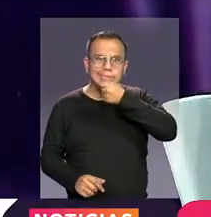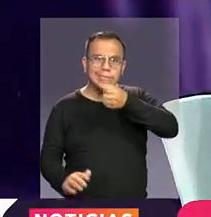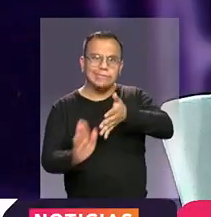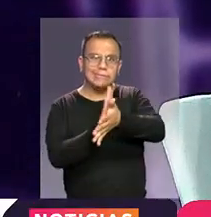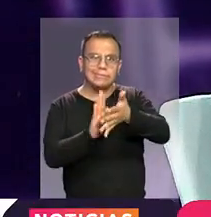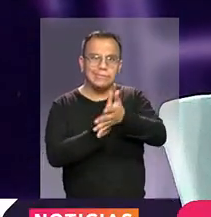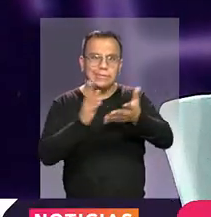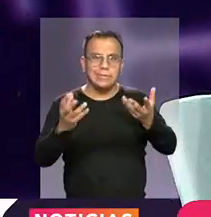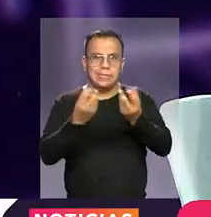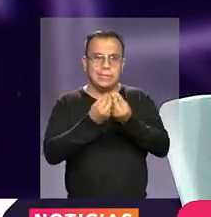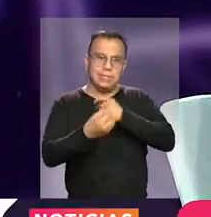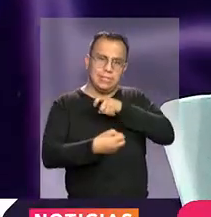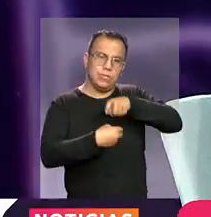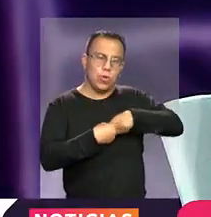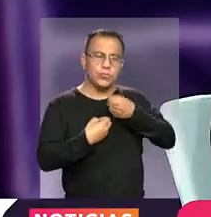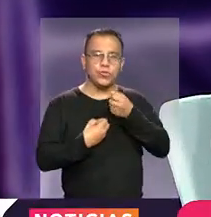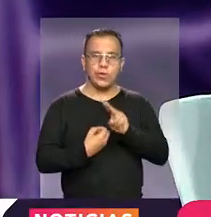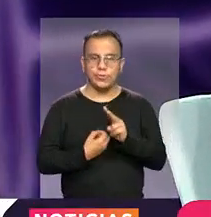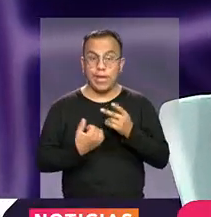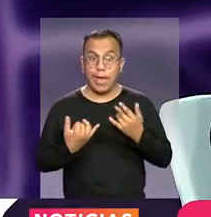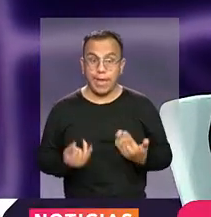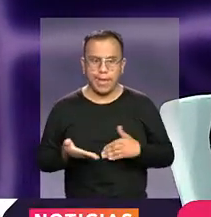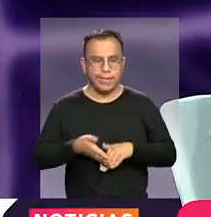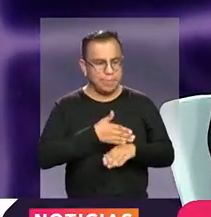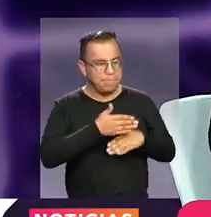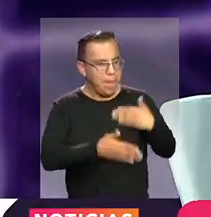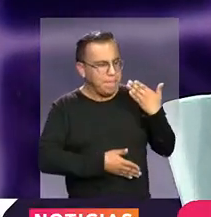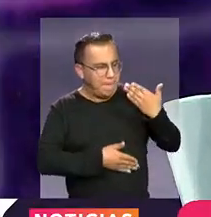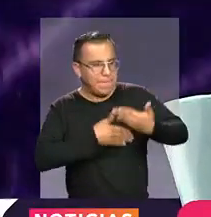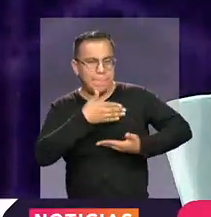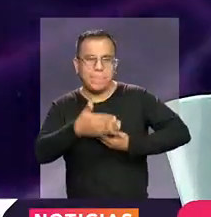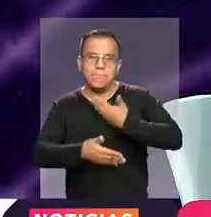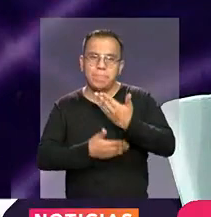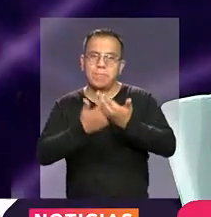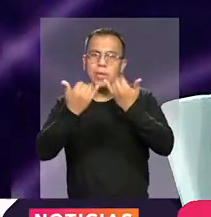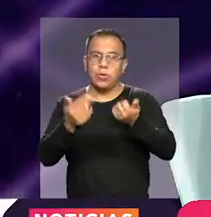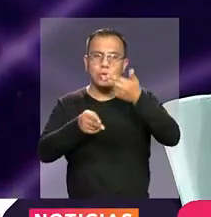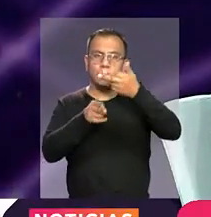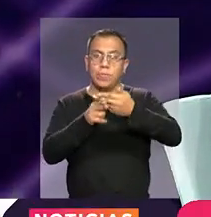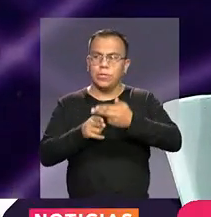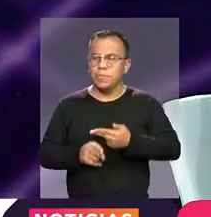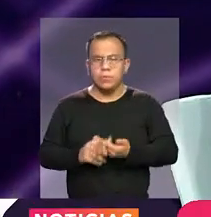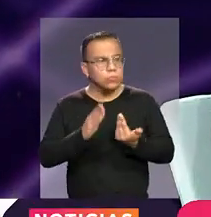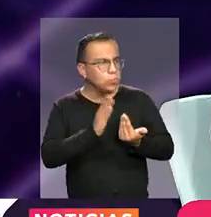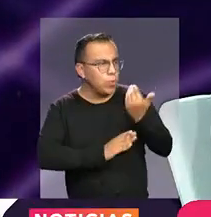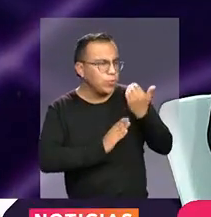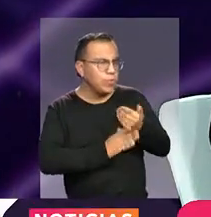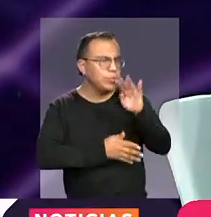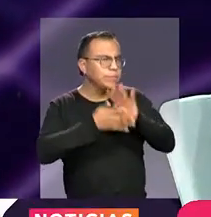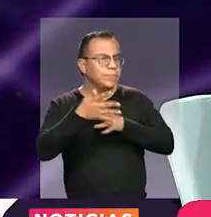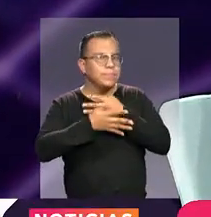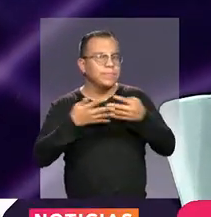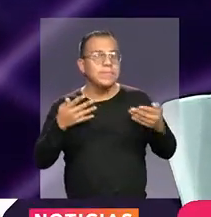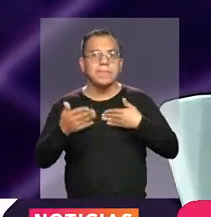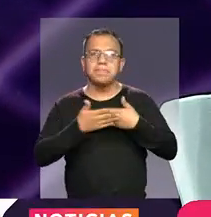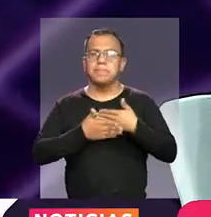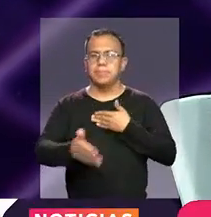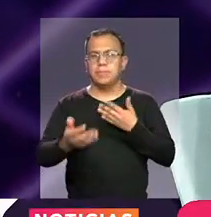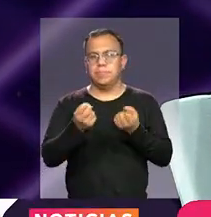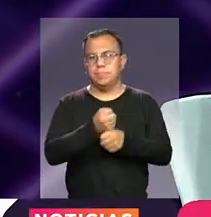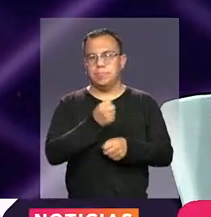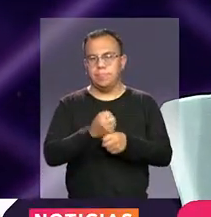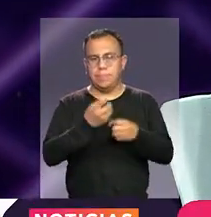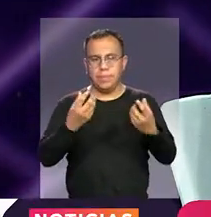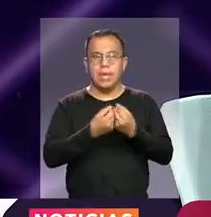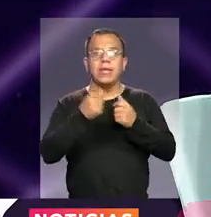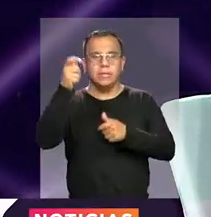curul en la circunscripción 12 y en el pasar de los días vamos a empezar a ver esos nombres nuevos y cuáles van a ser las agendas territoriales de los partidos en cámara